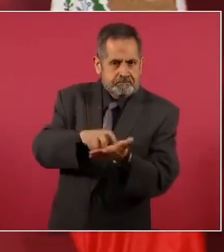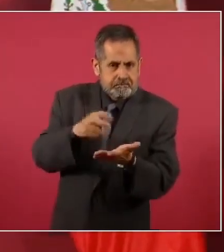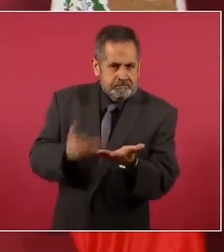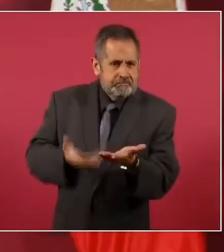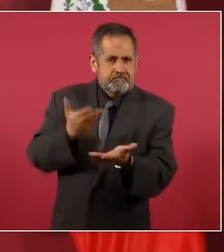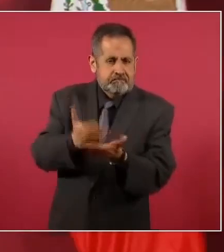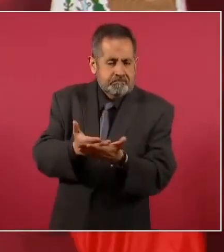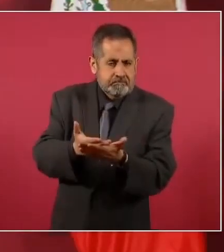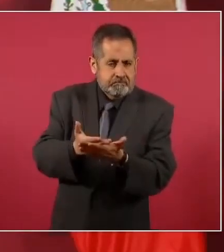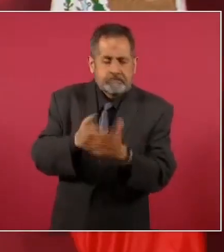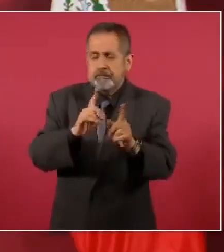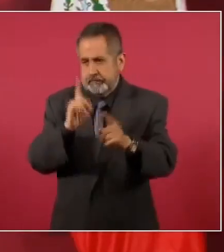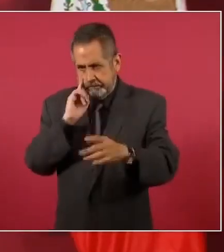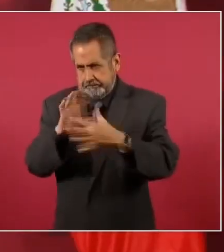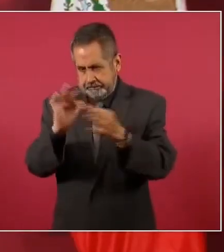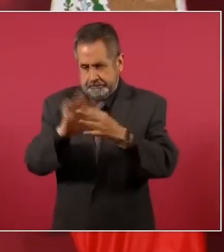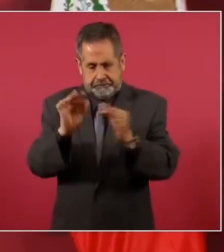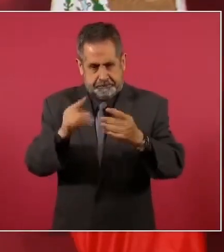Fíjense las reformas.